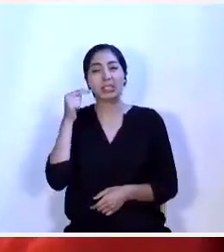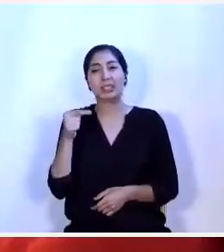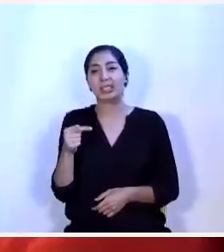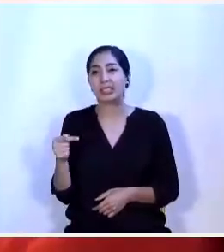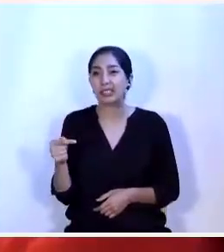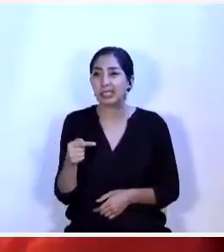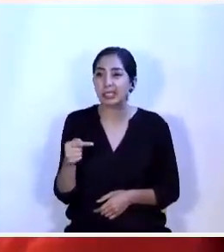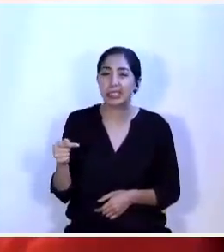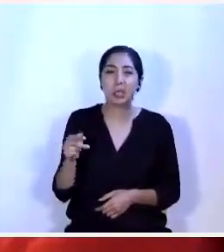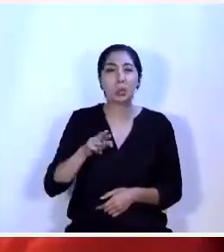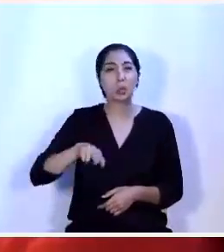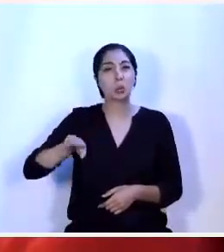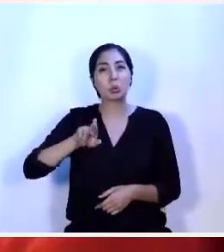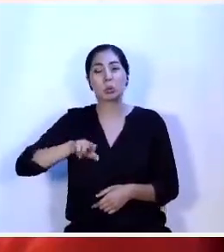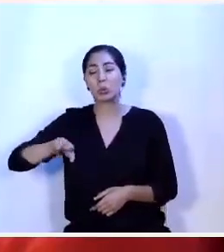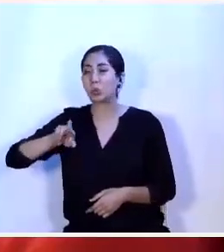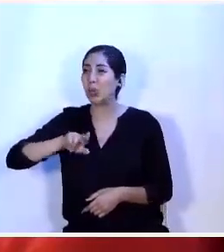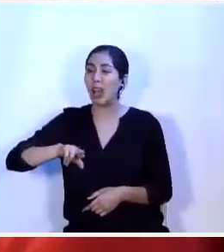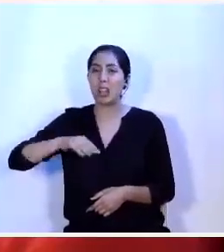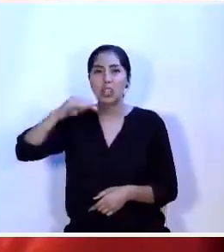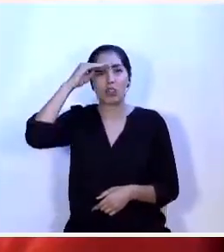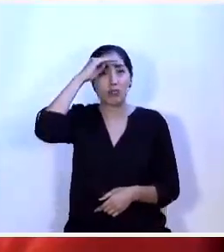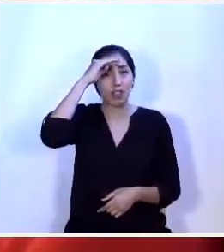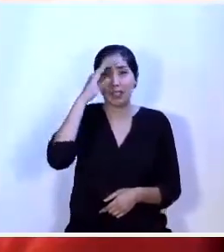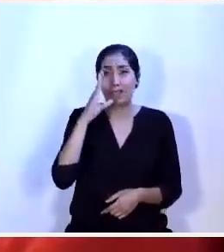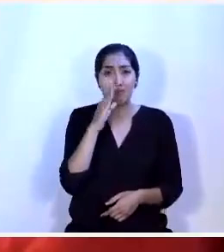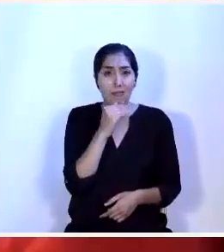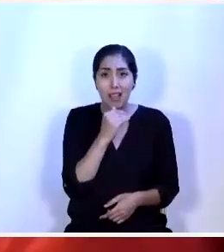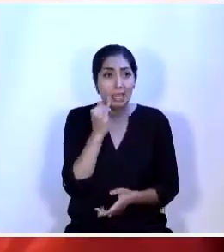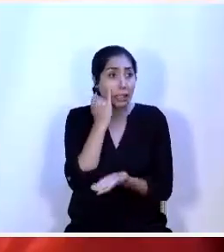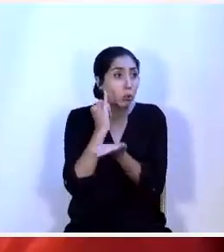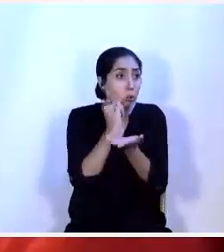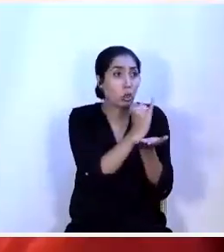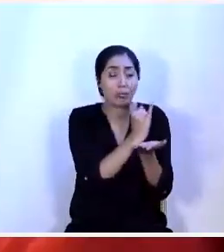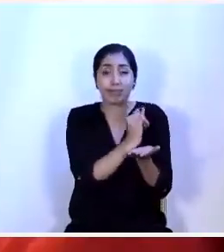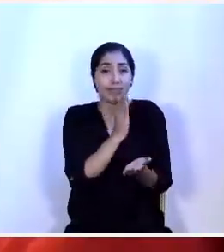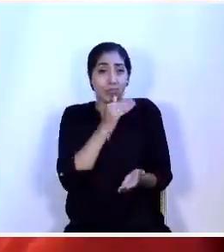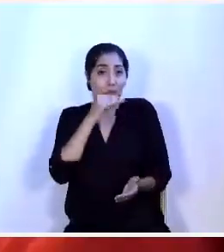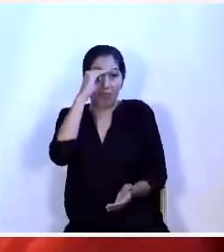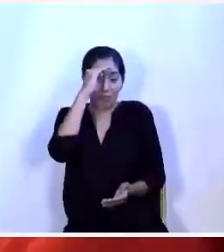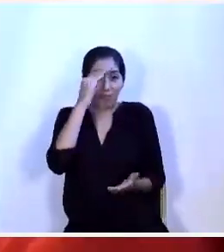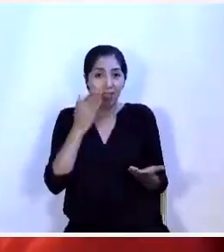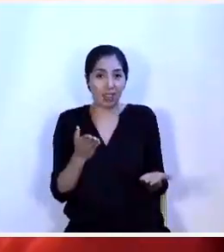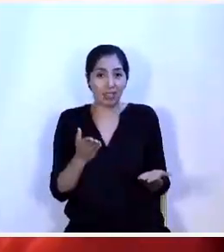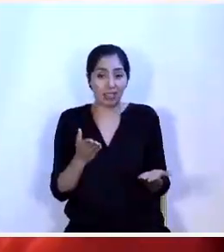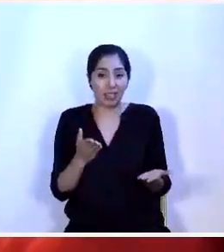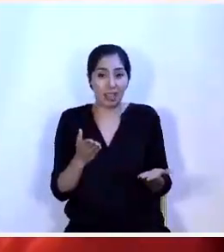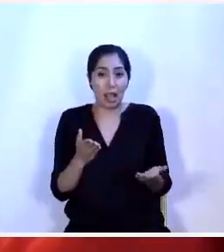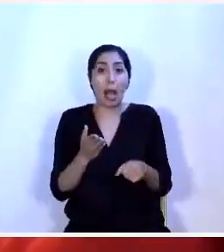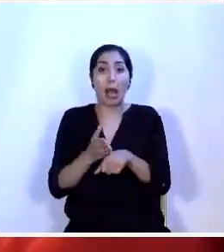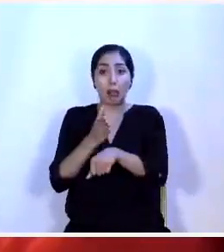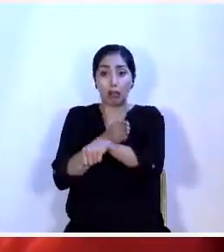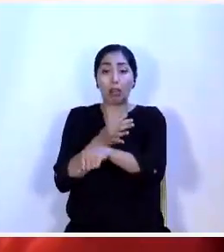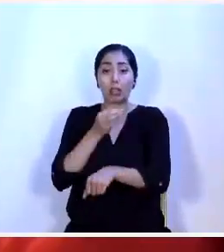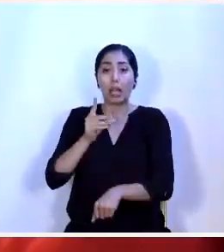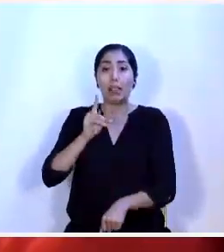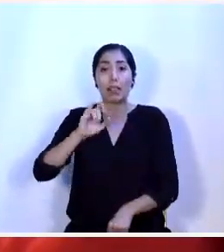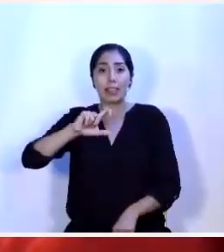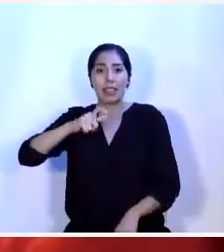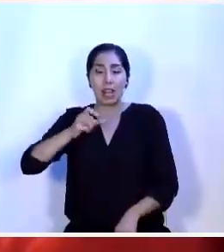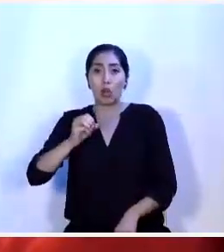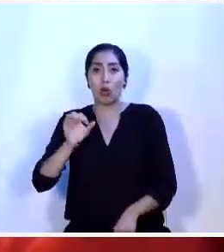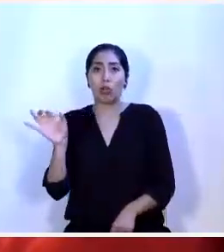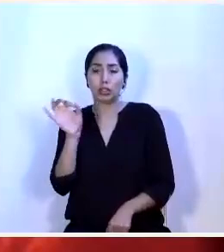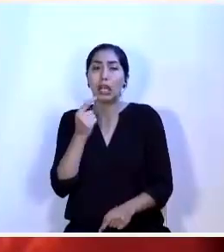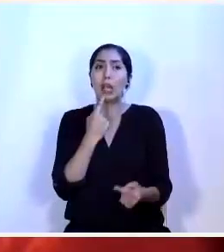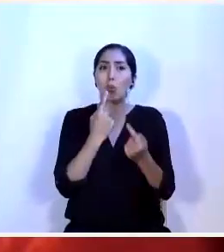regla general y crece la desconfianza en todas las instituciones. Nos advertía Diego, haciendo alusión a la encuesta Bicentenario UC, de datos